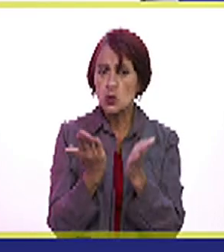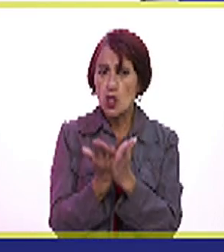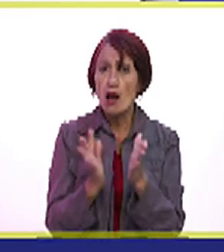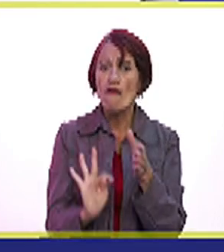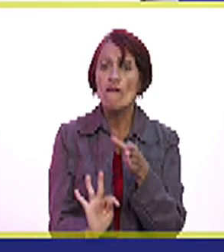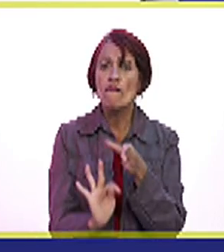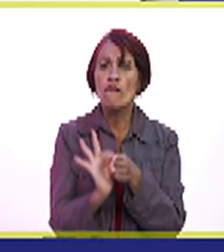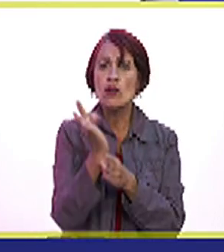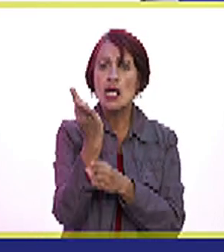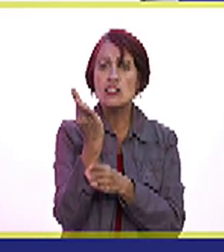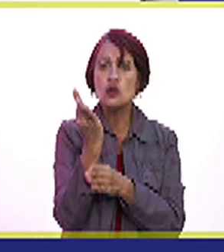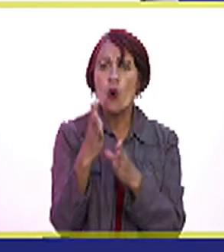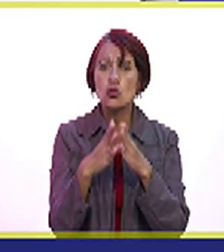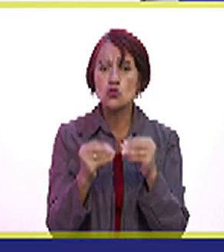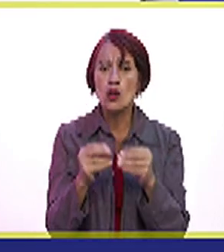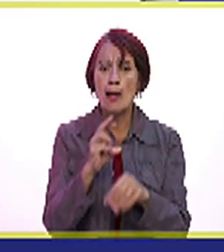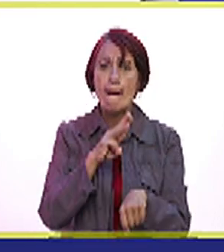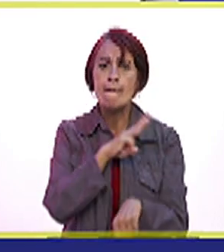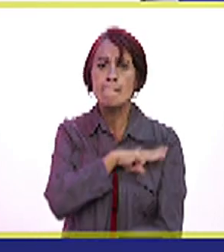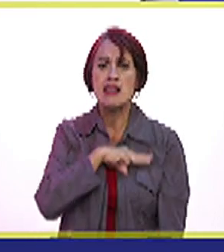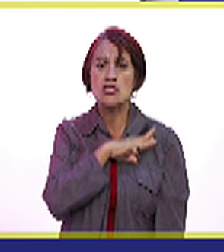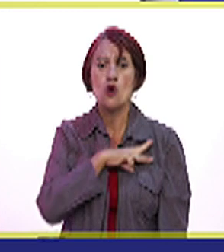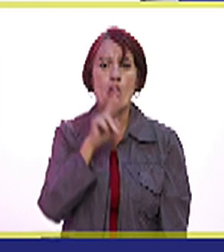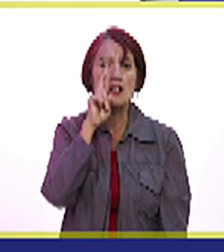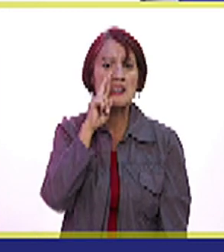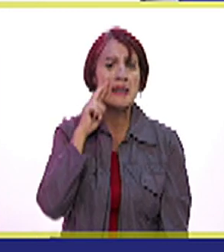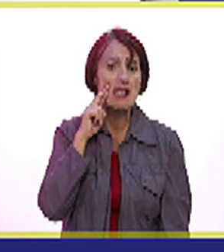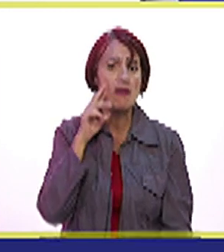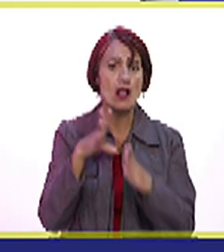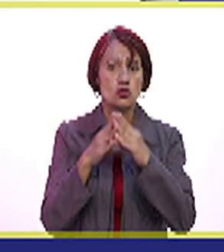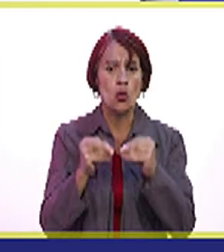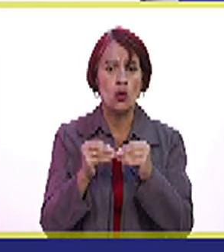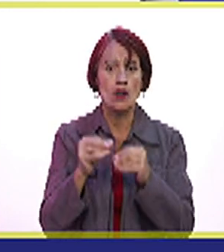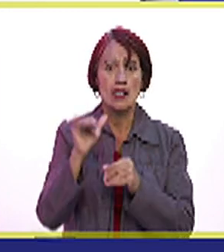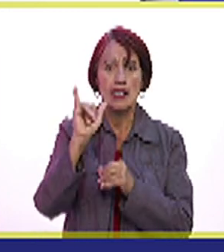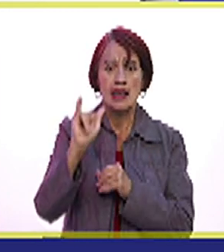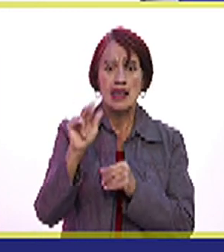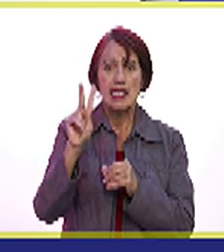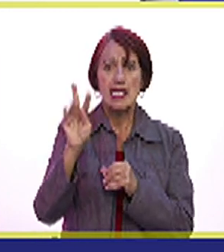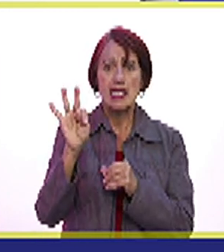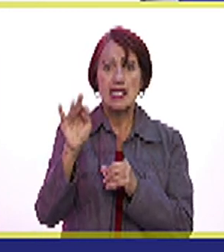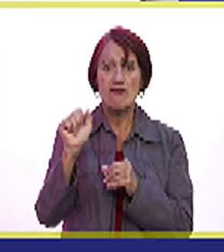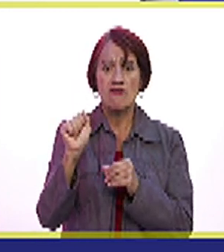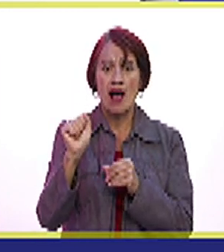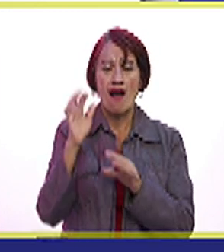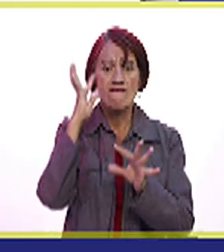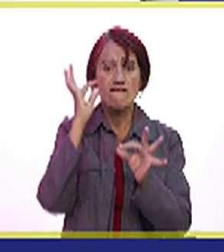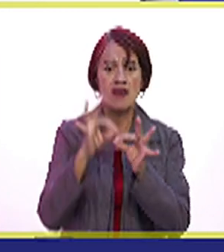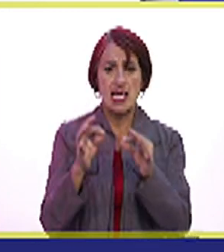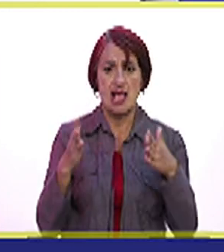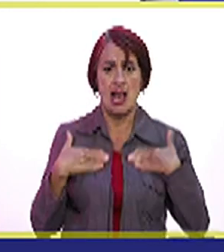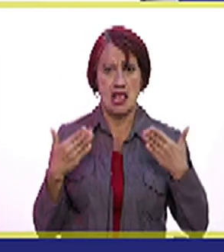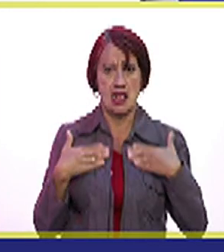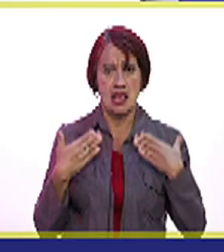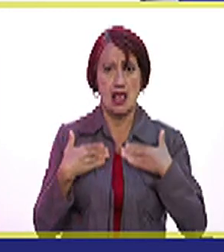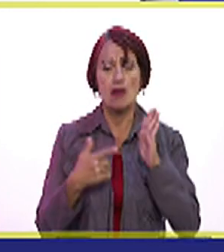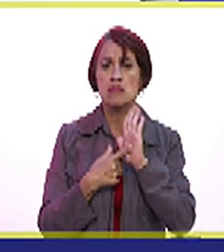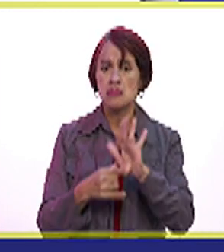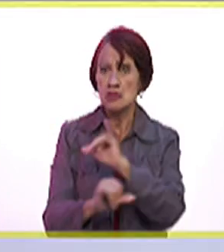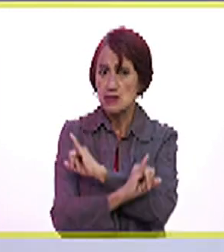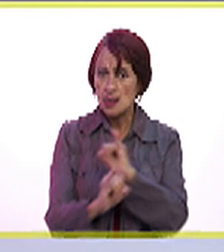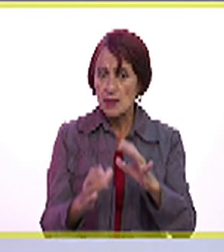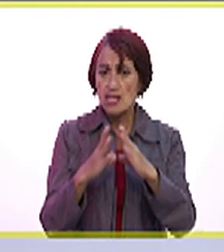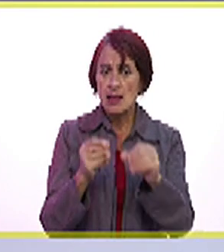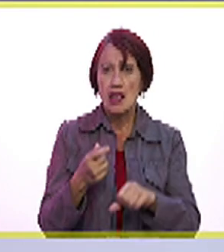Fundación de la Misión Rivas y IRFA, el Instituto Radiofónico Fe y Alegría, que permite que ellos terminen de